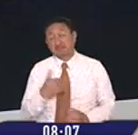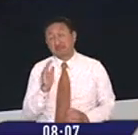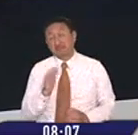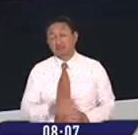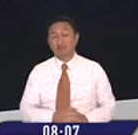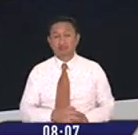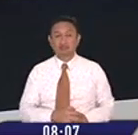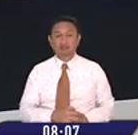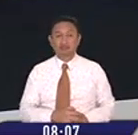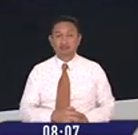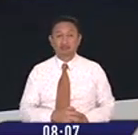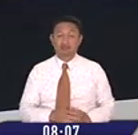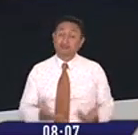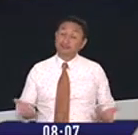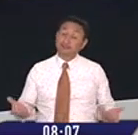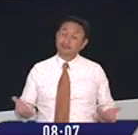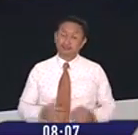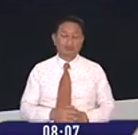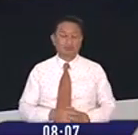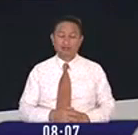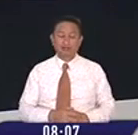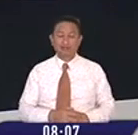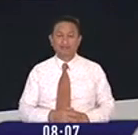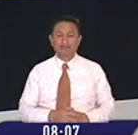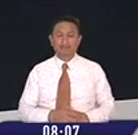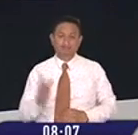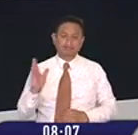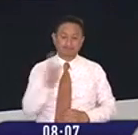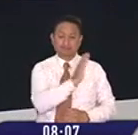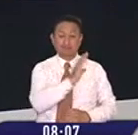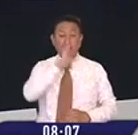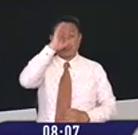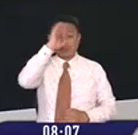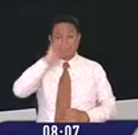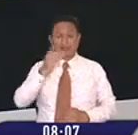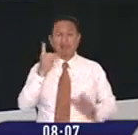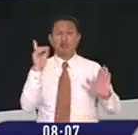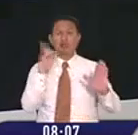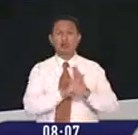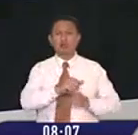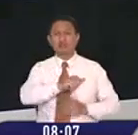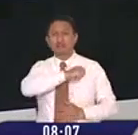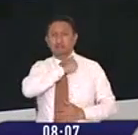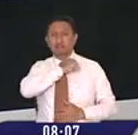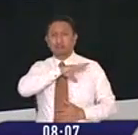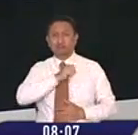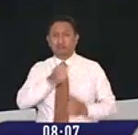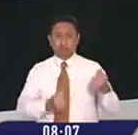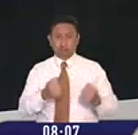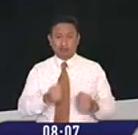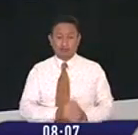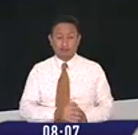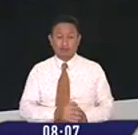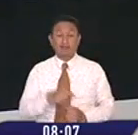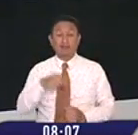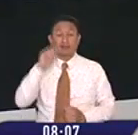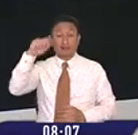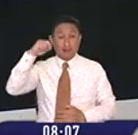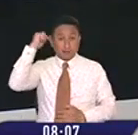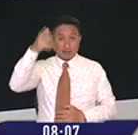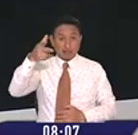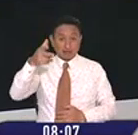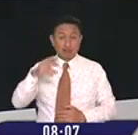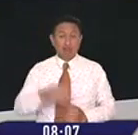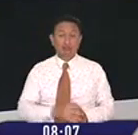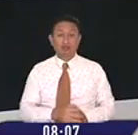que enunciados, ¿no? Terrible. La policía informó que no existe denuncias de secuestro o robo de vehículo en respuesta a un video que circula en